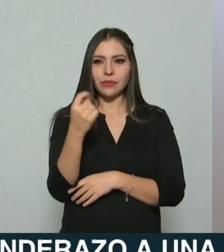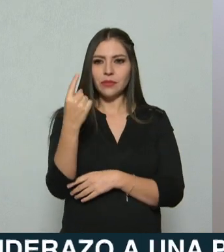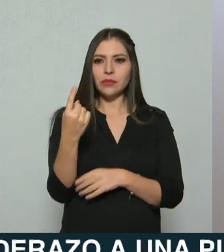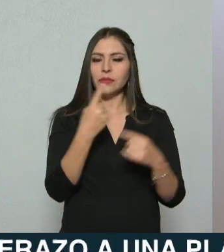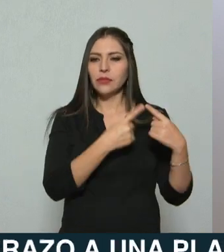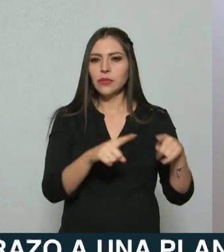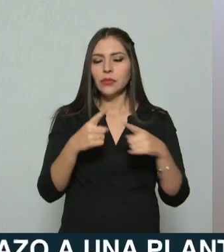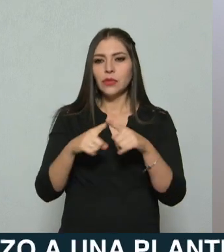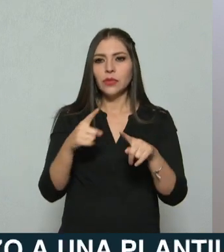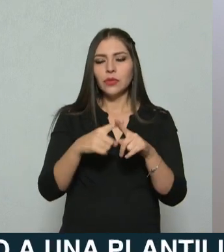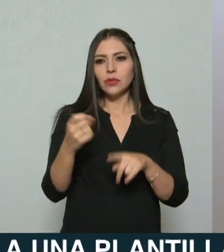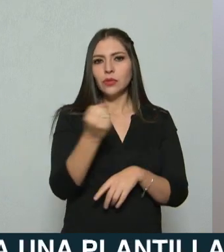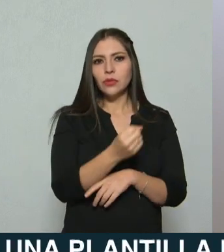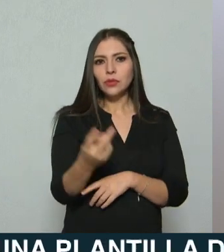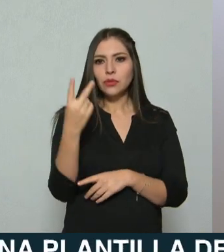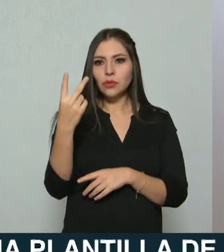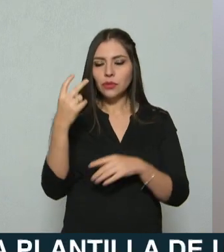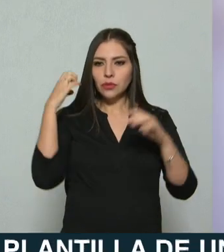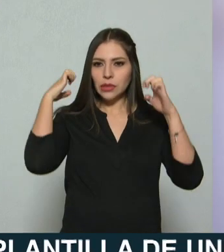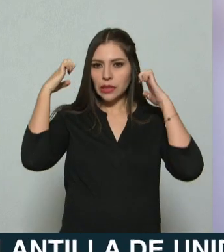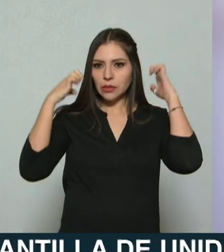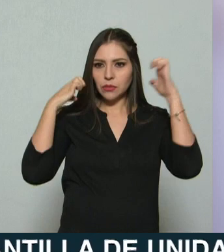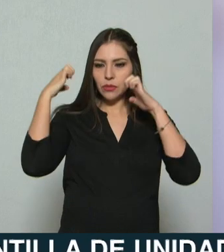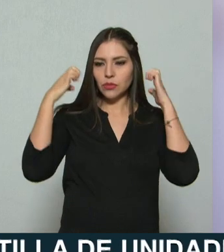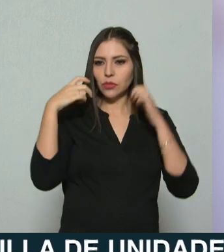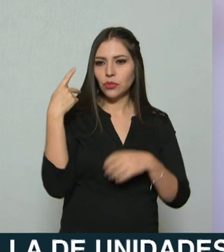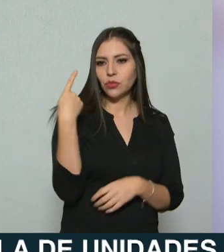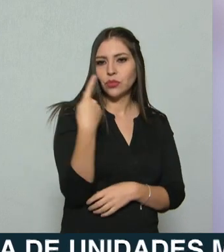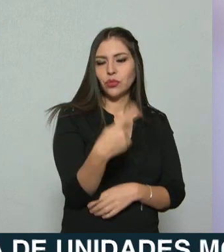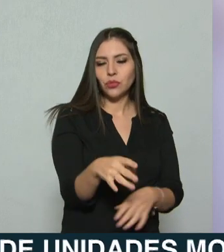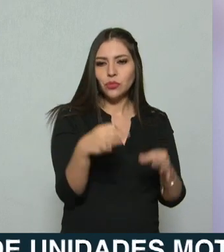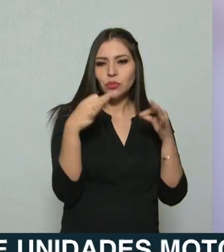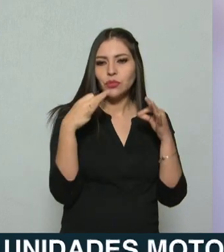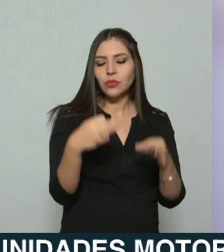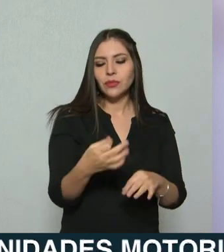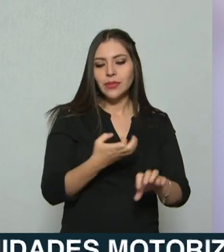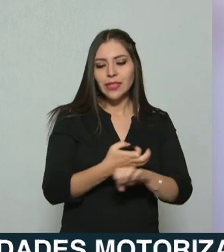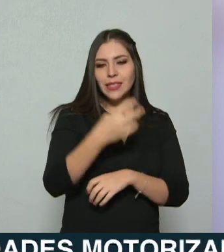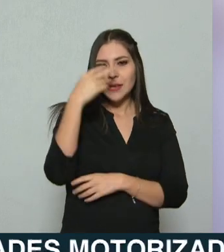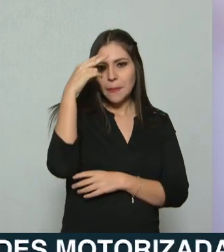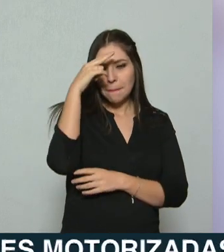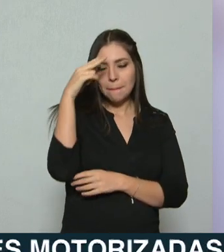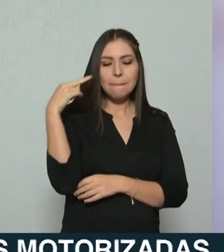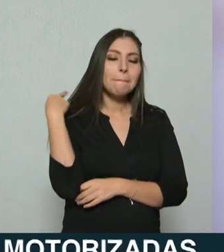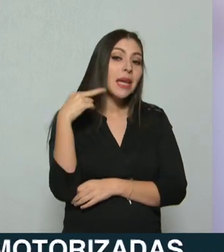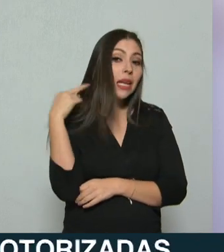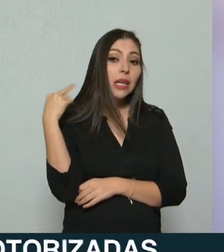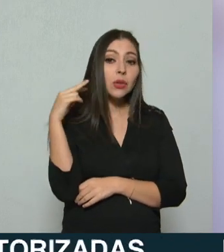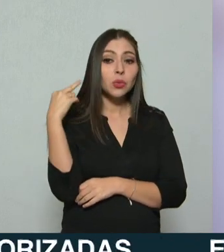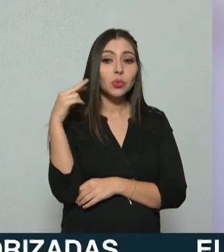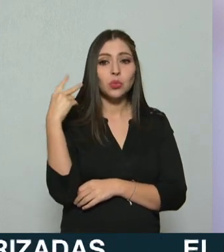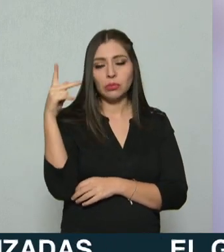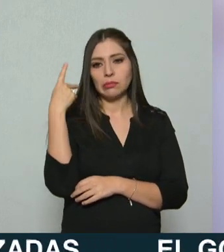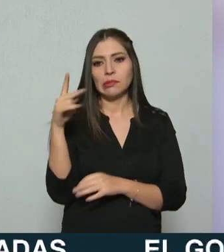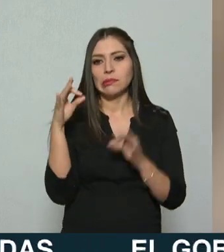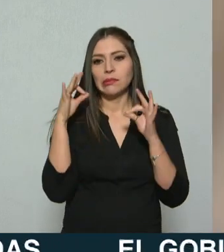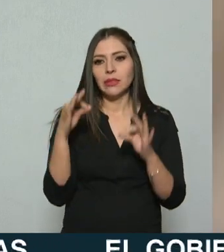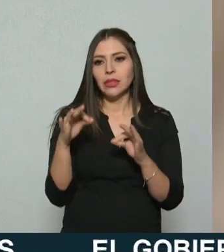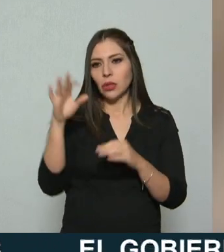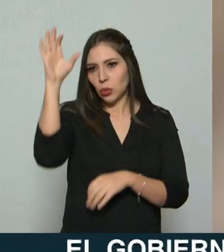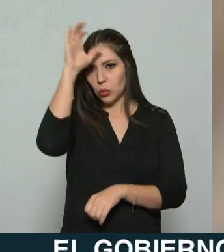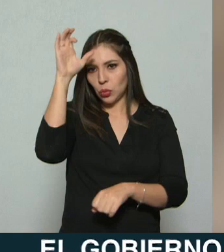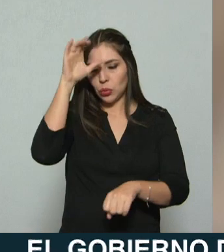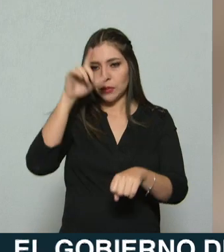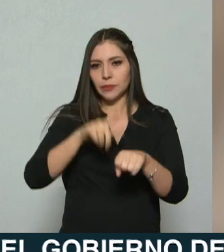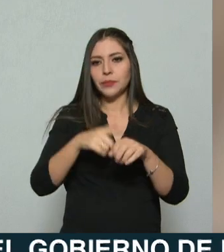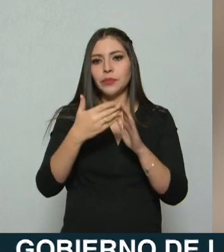sobre el patrimonio artístico y cultural del estado de Veracruz, que se presentan ahora en el Complejo Cultural Los Pinos. La primera de